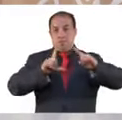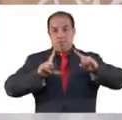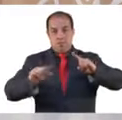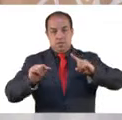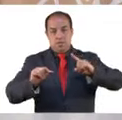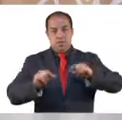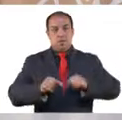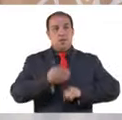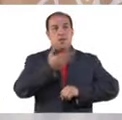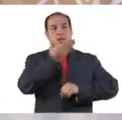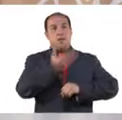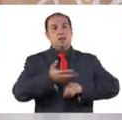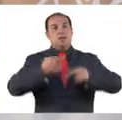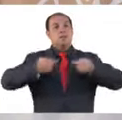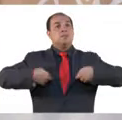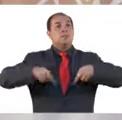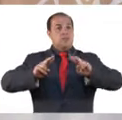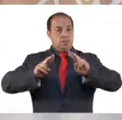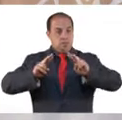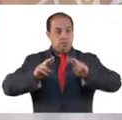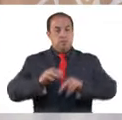es lo que representan,